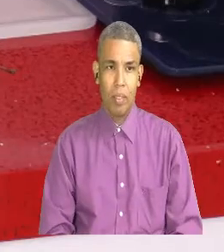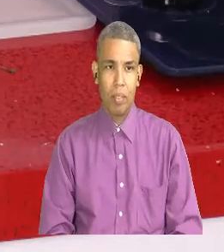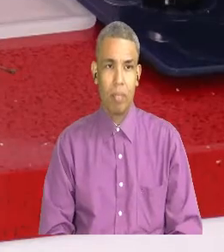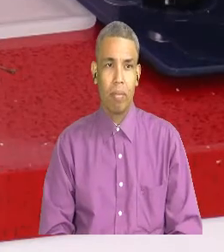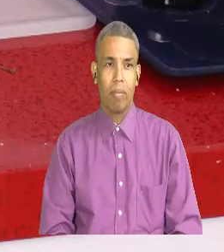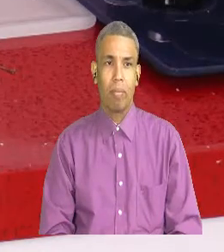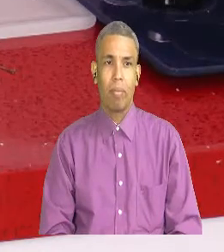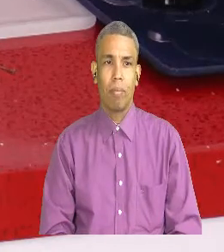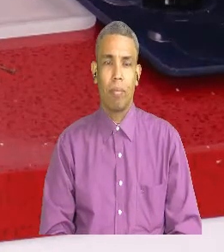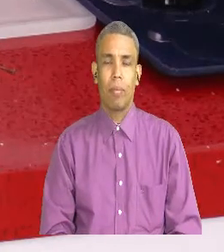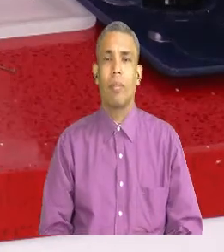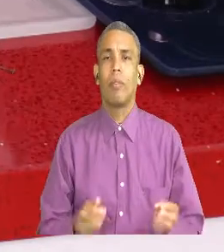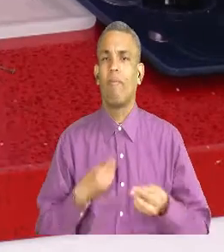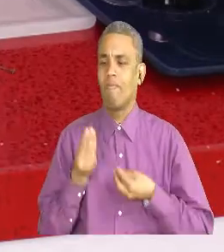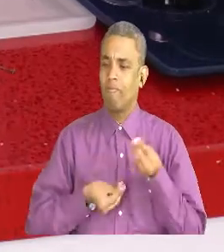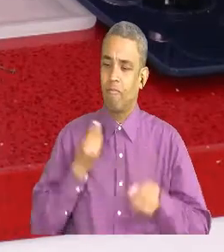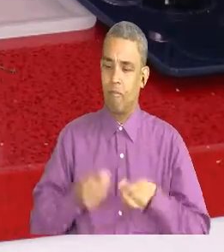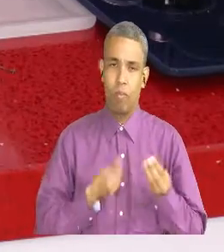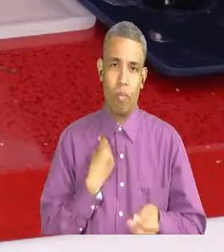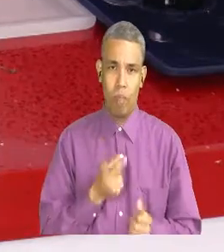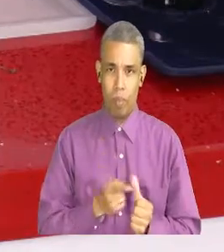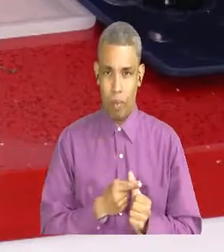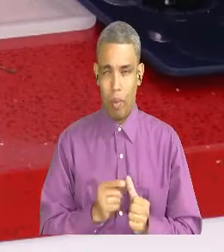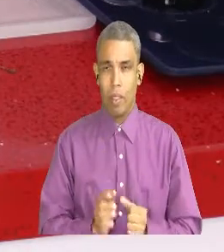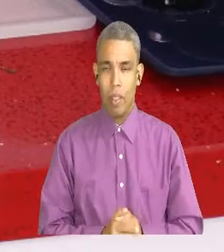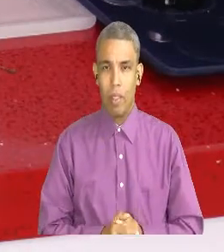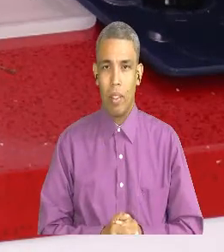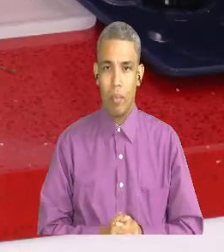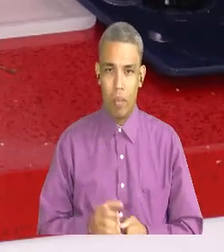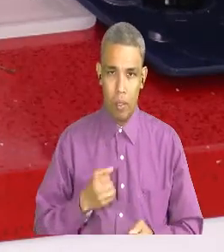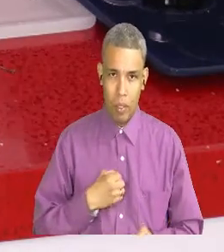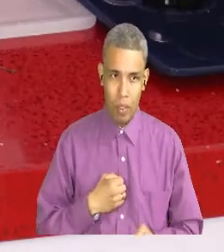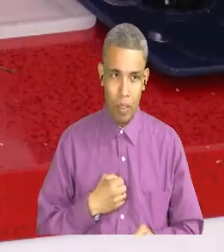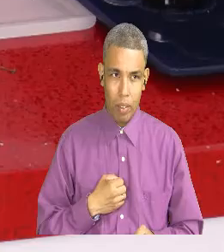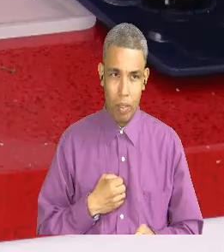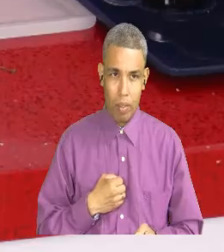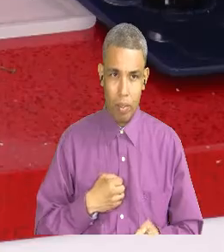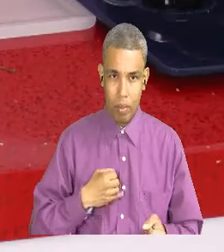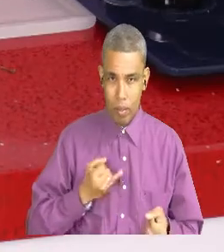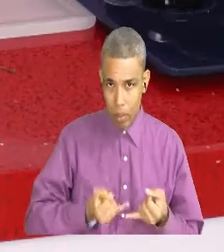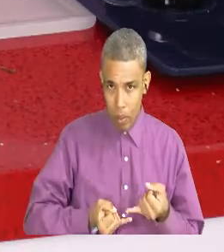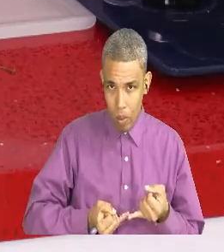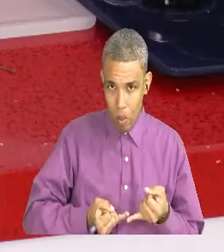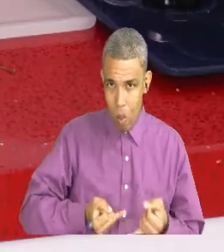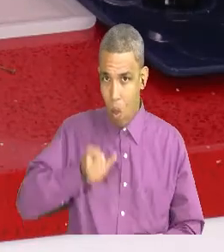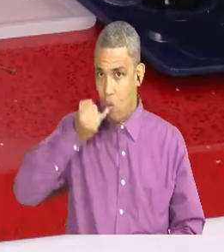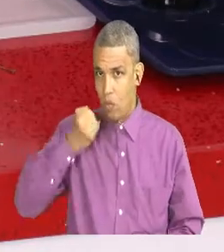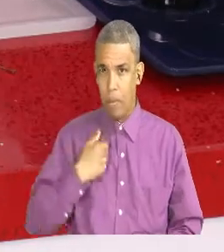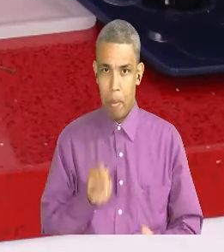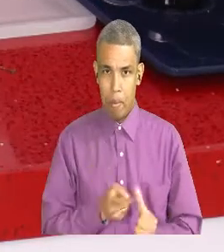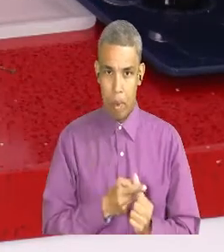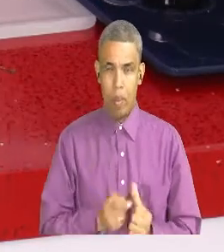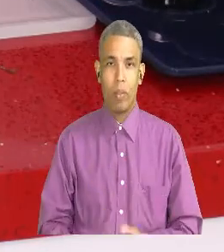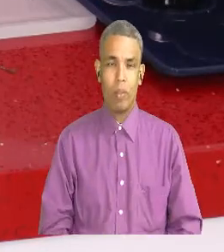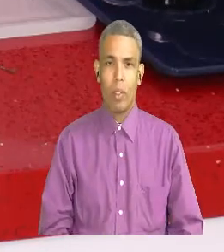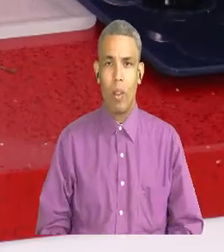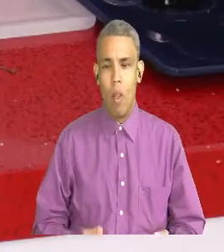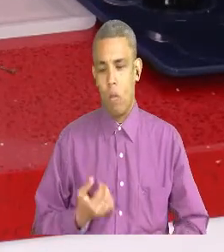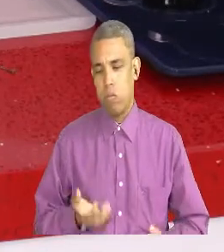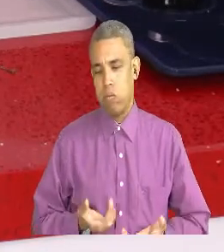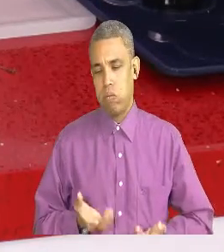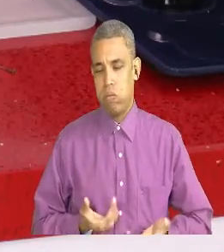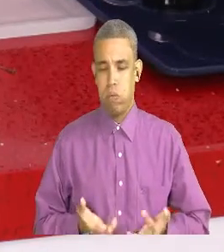es a poner a cocinar nuestra pasta. Ok. Este es un fettuccini, este específicamente es el que manejamos